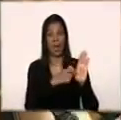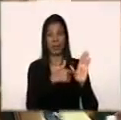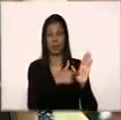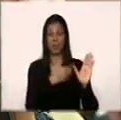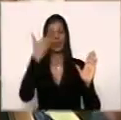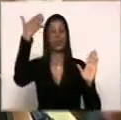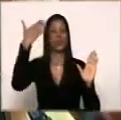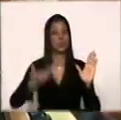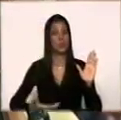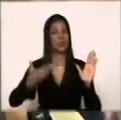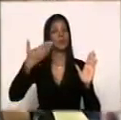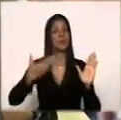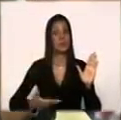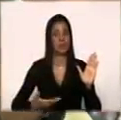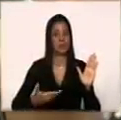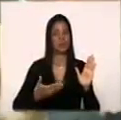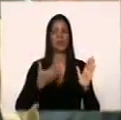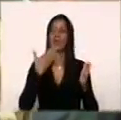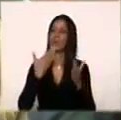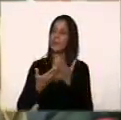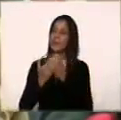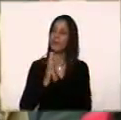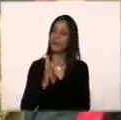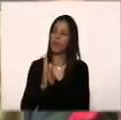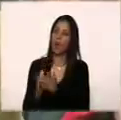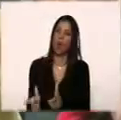hoy, solicitamos autorización